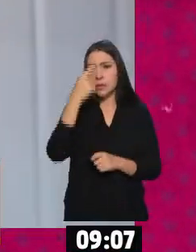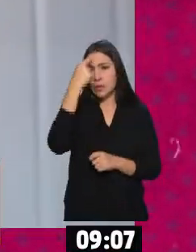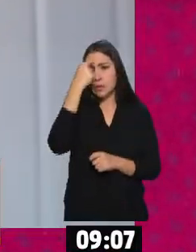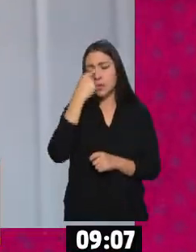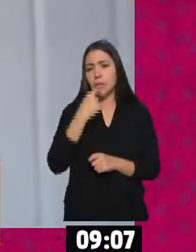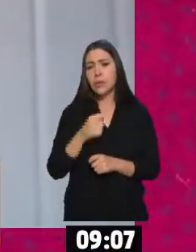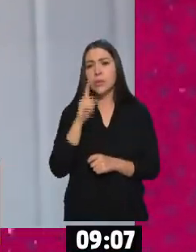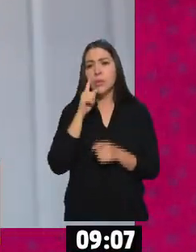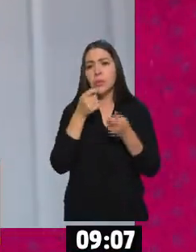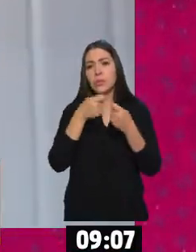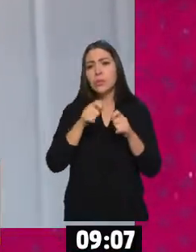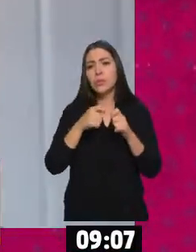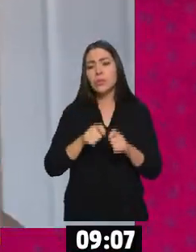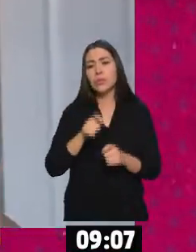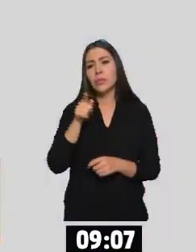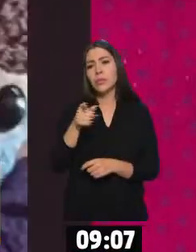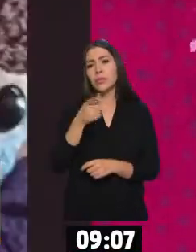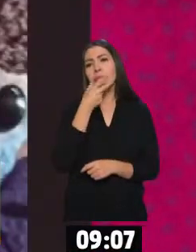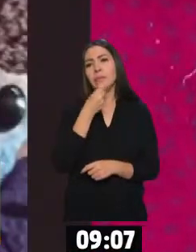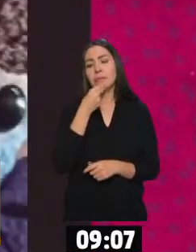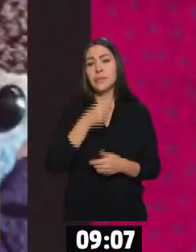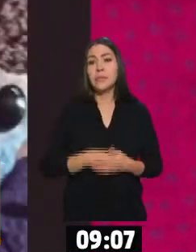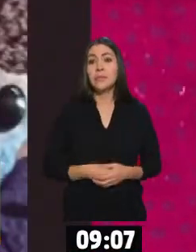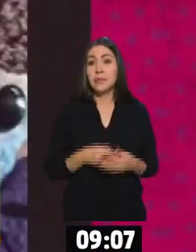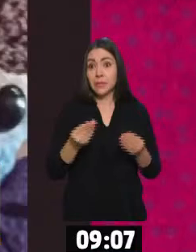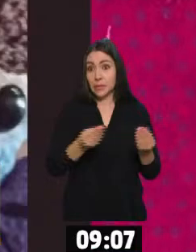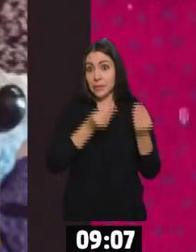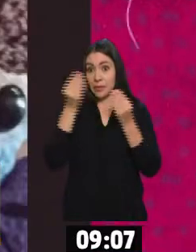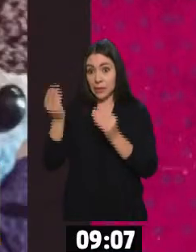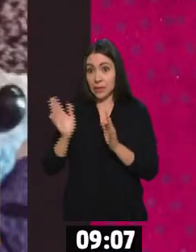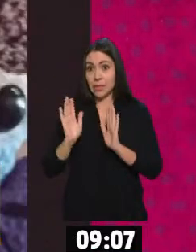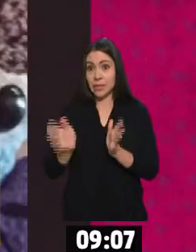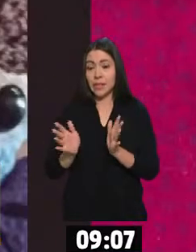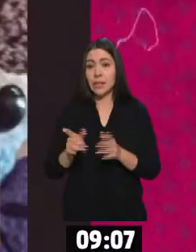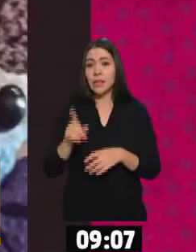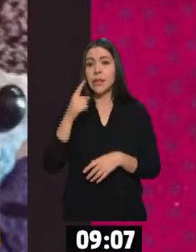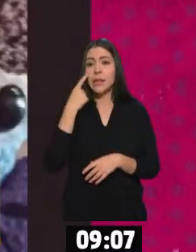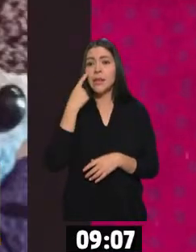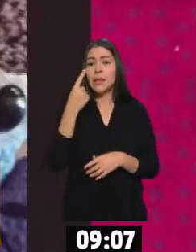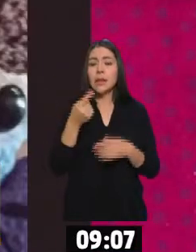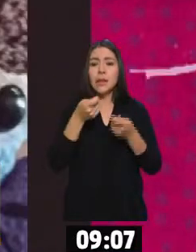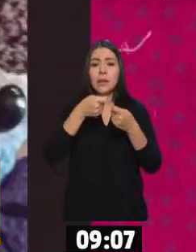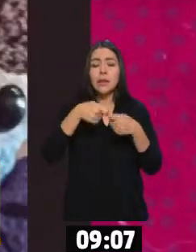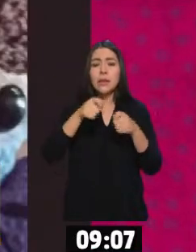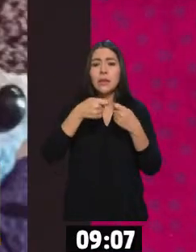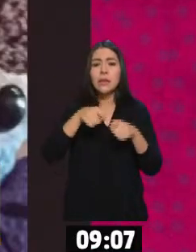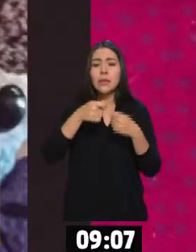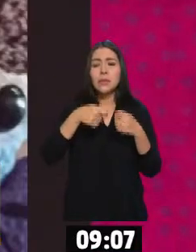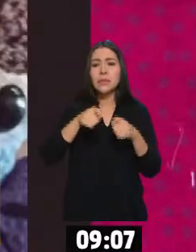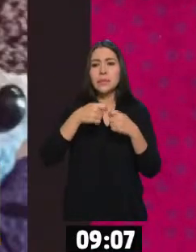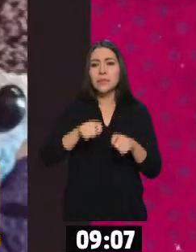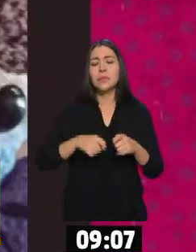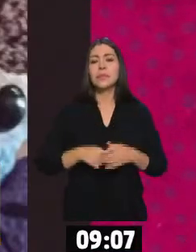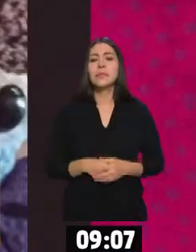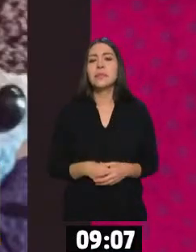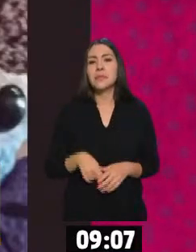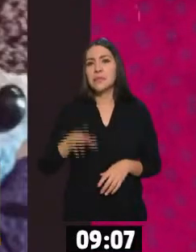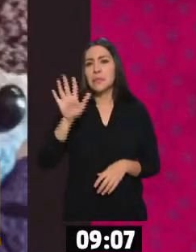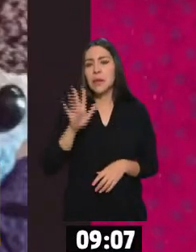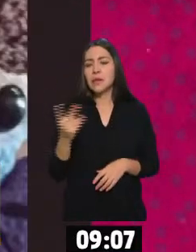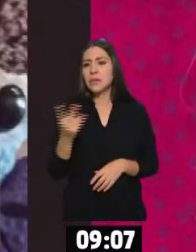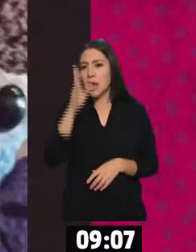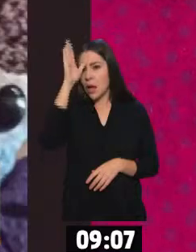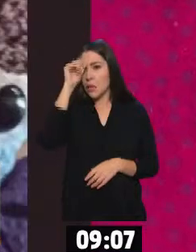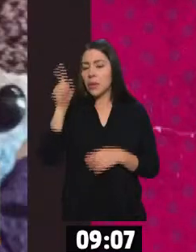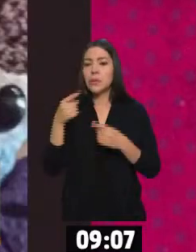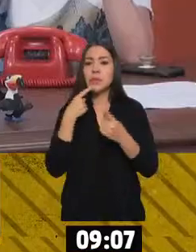Tom Daly, ¿Y ya se le entregaron? donde aparece tejiendo. Fíjese que yo creo que se van a poner de acuerdo